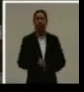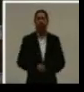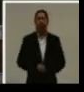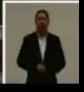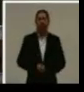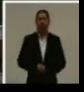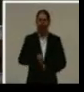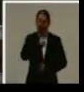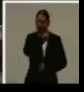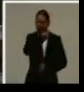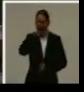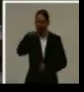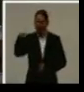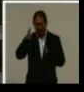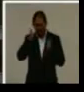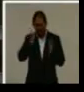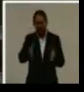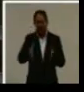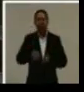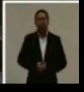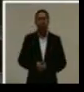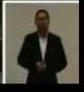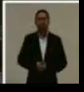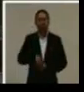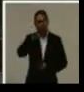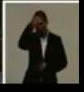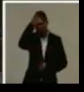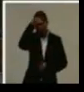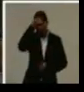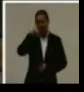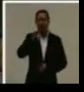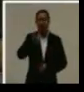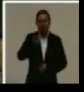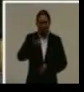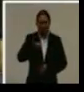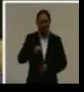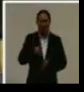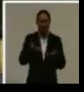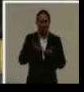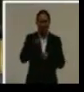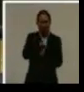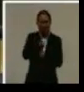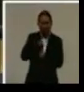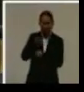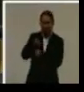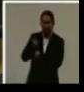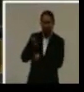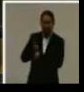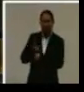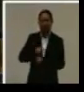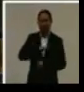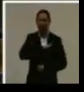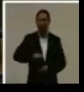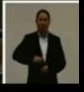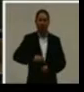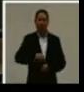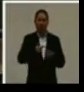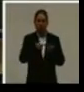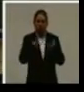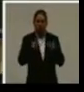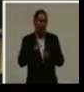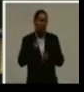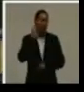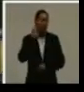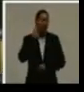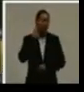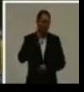y poner en orden estas cosas. Y estoy completamente de acuerdo contigo en que se haga este exhorto a los dirigentes de los partidos y que